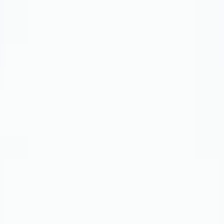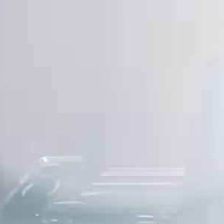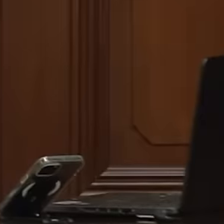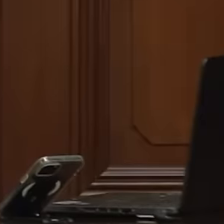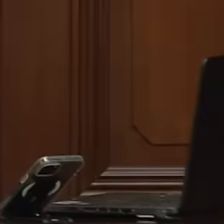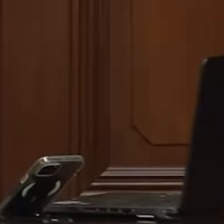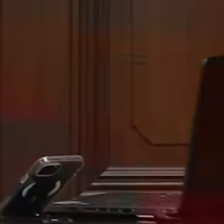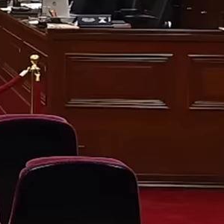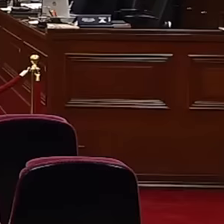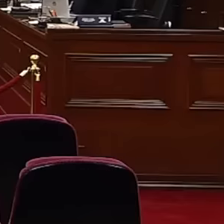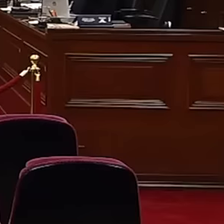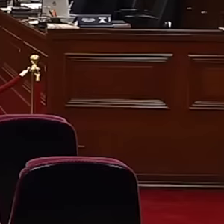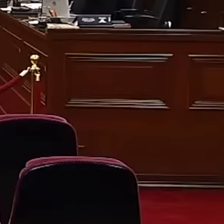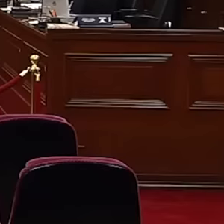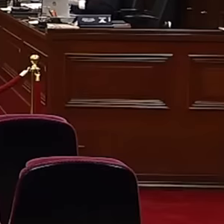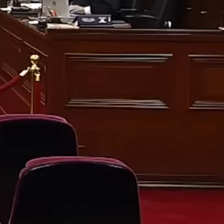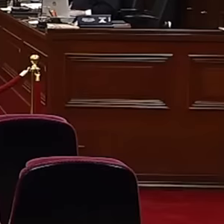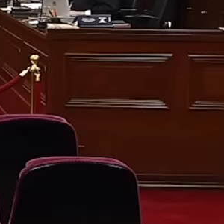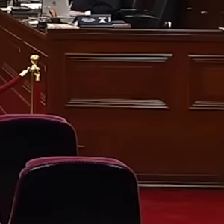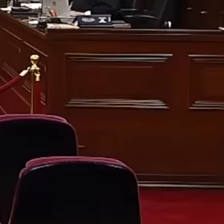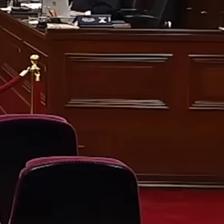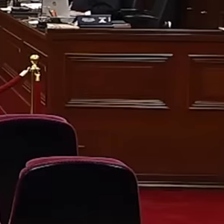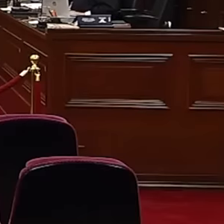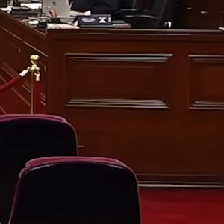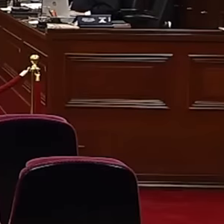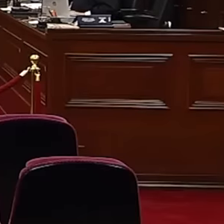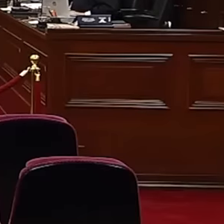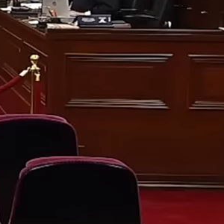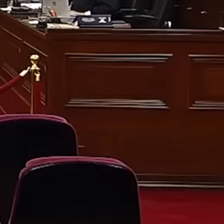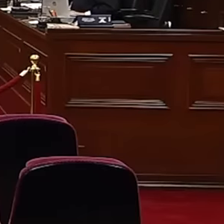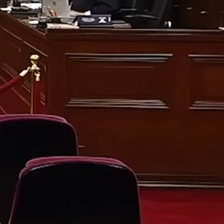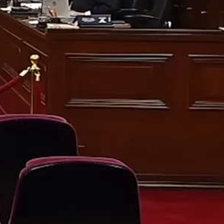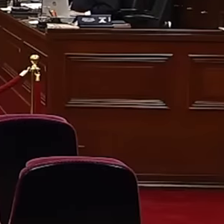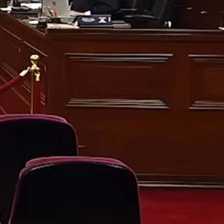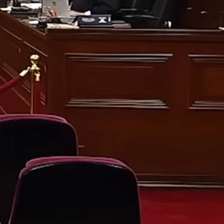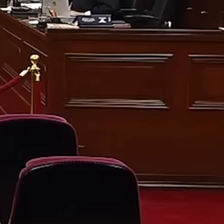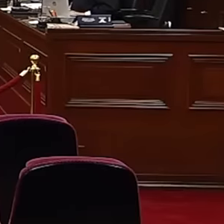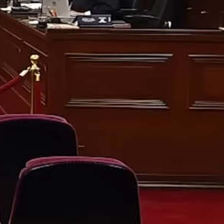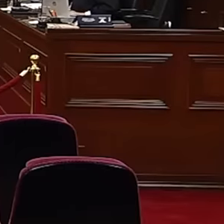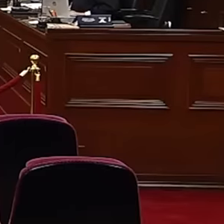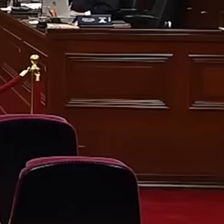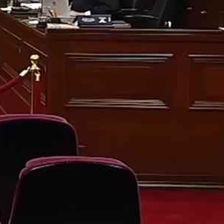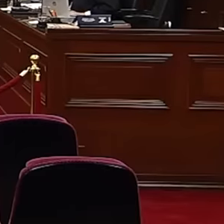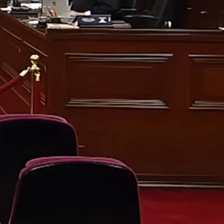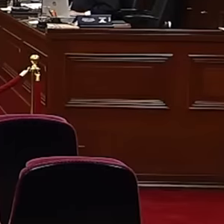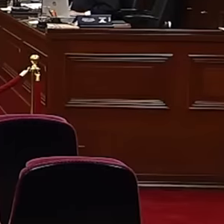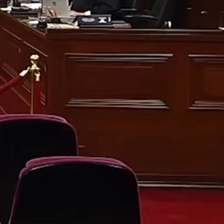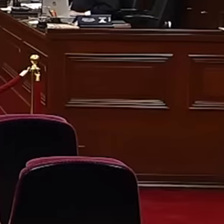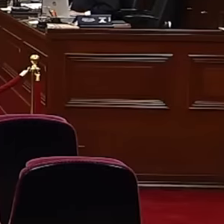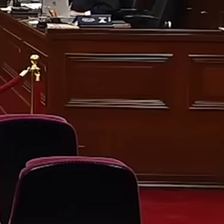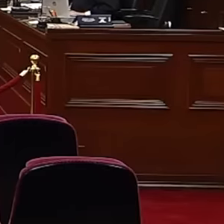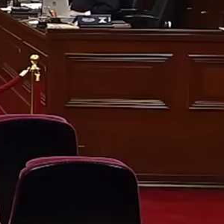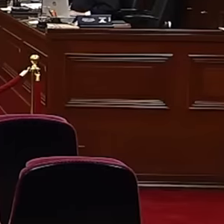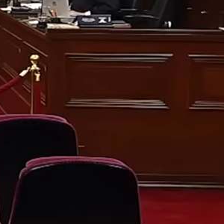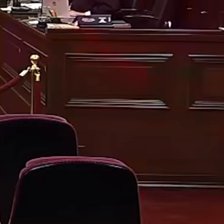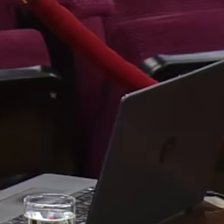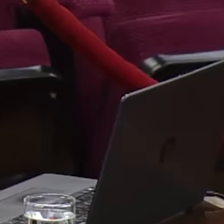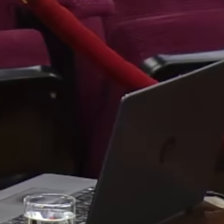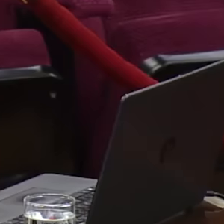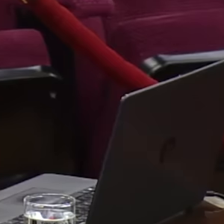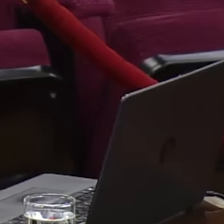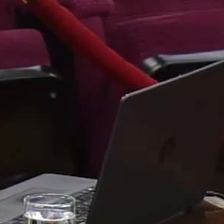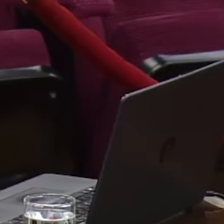Hoy es un día decisivo para los jueces y para el pueblo de México, porque han iniciado sesiones para tomar acuerdos